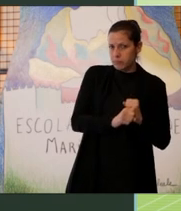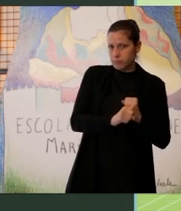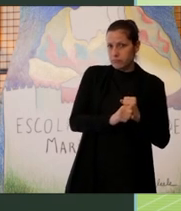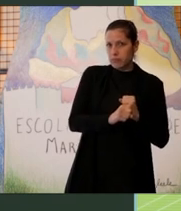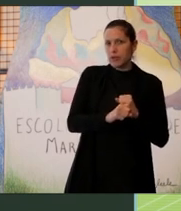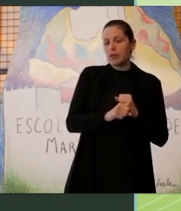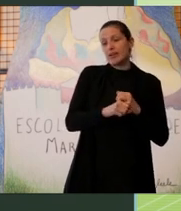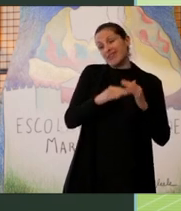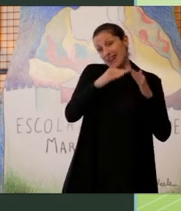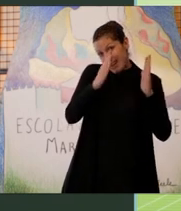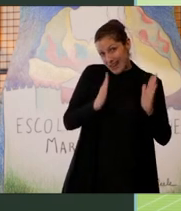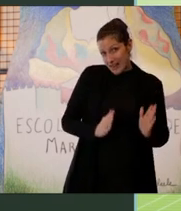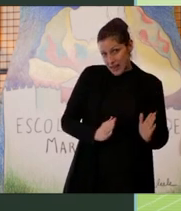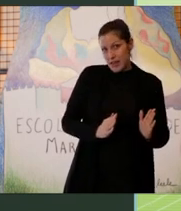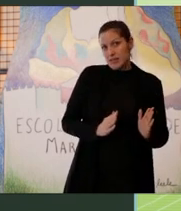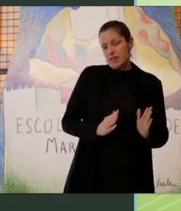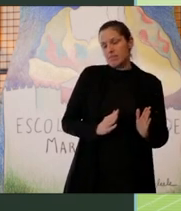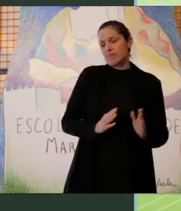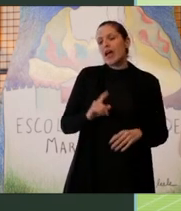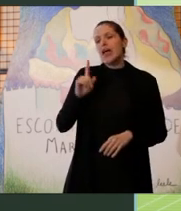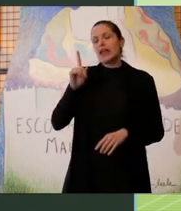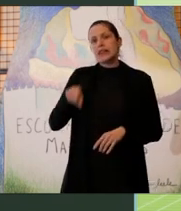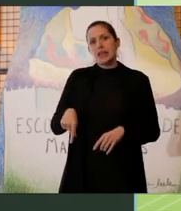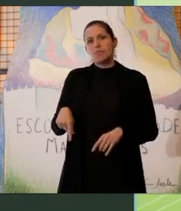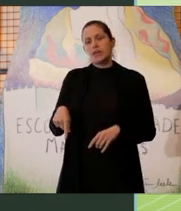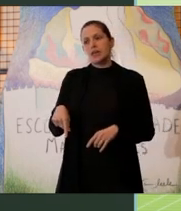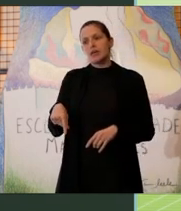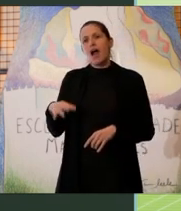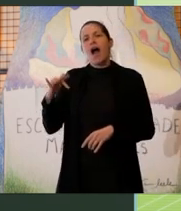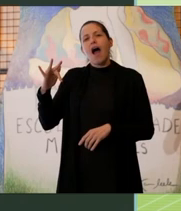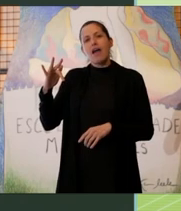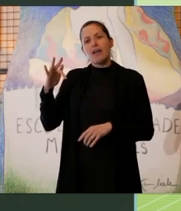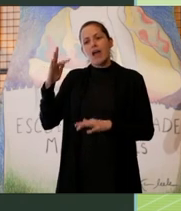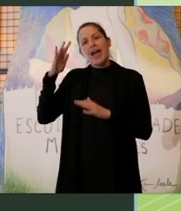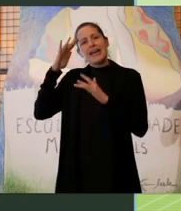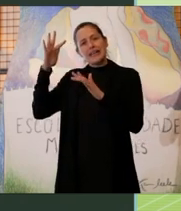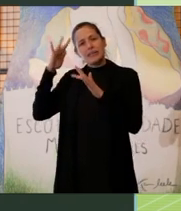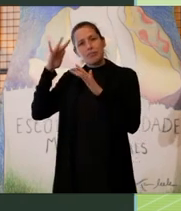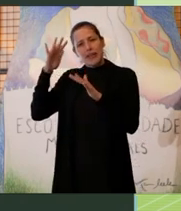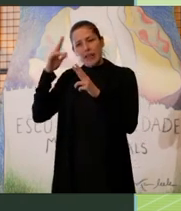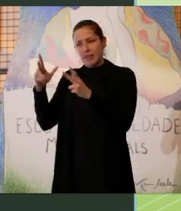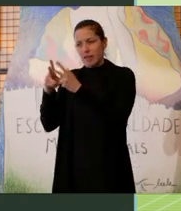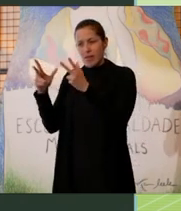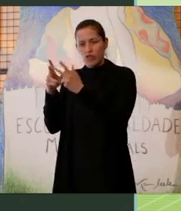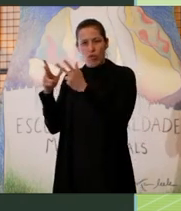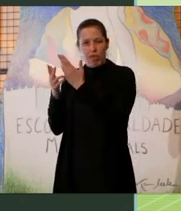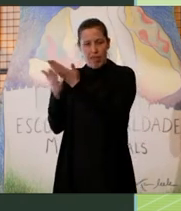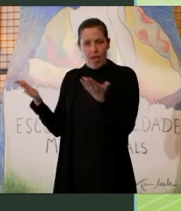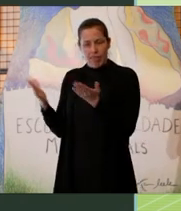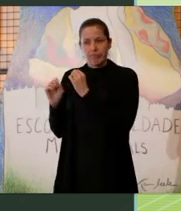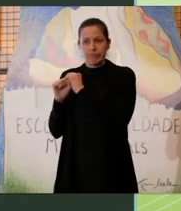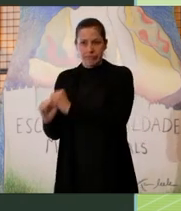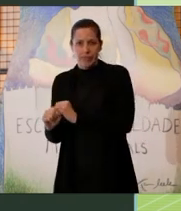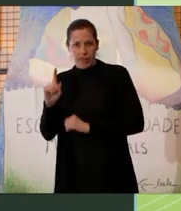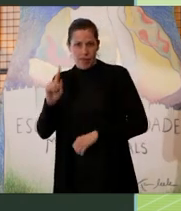y también a las expectativas sociales de género que que nos estrechan el comportamiento y